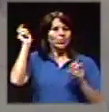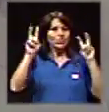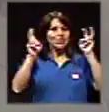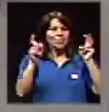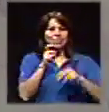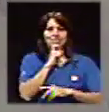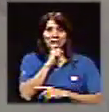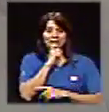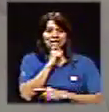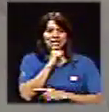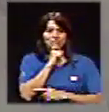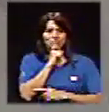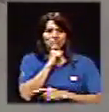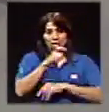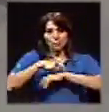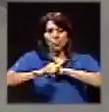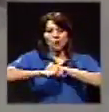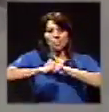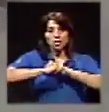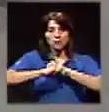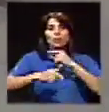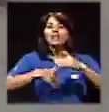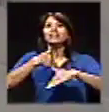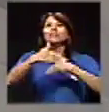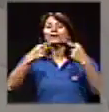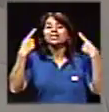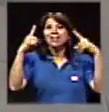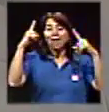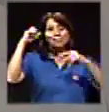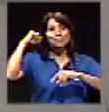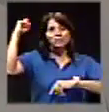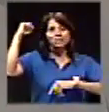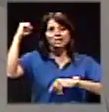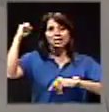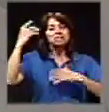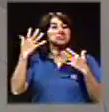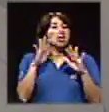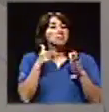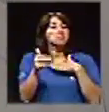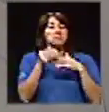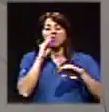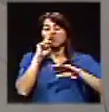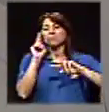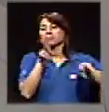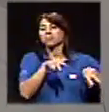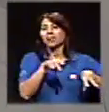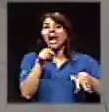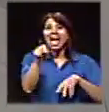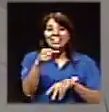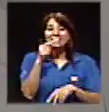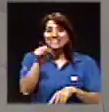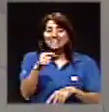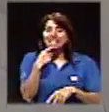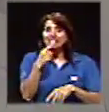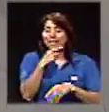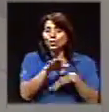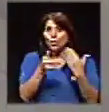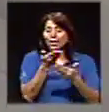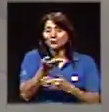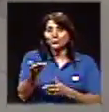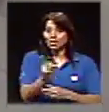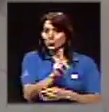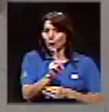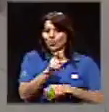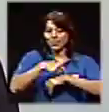en campaña y después en gobierno ya atenerse a que ya alguien ganó y decir ahí todas las cosas. Es en campaña que deben decirse las